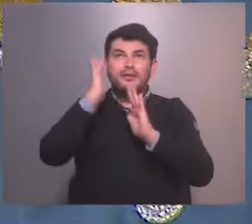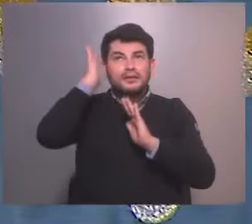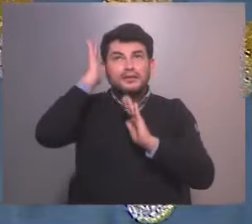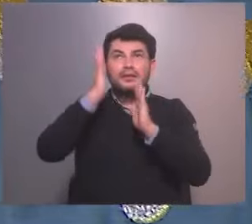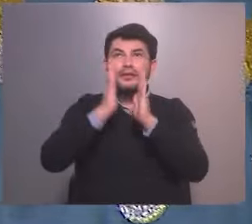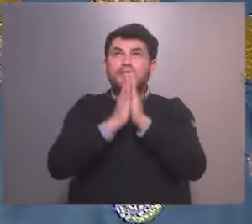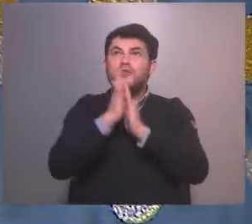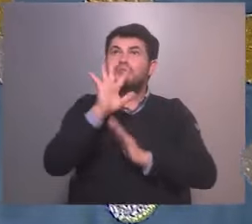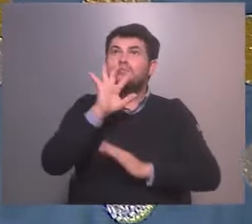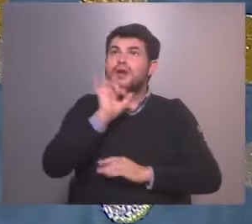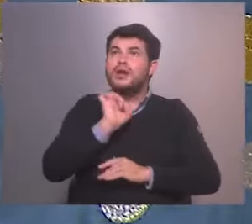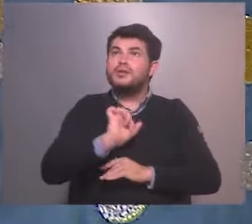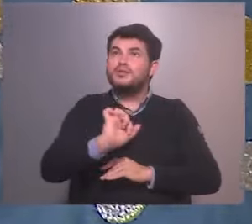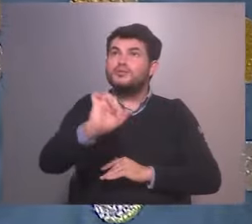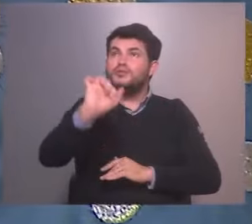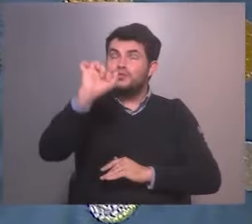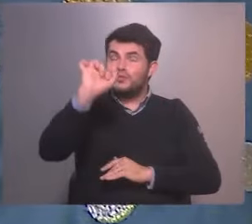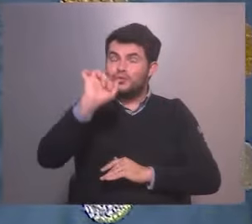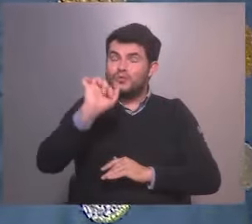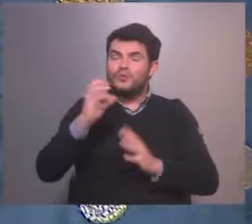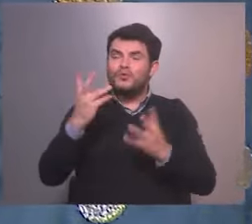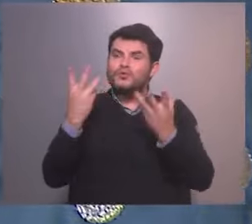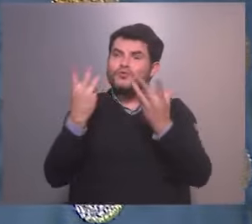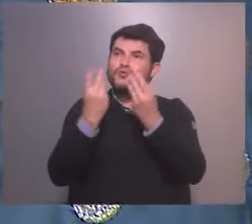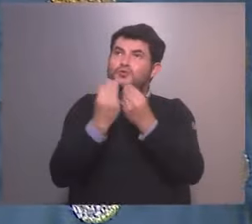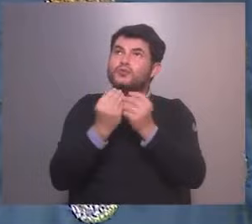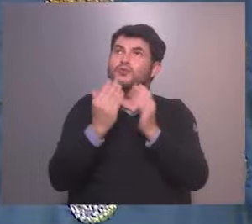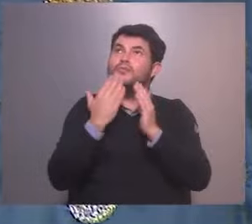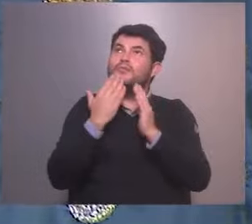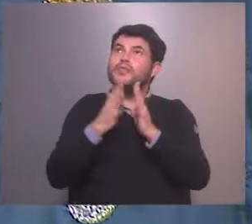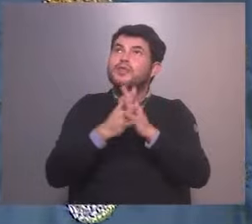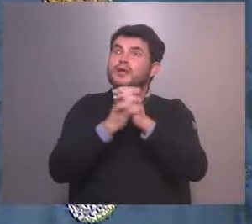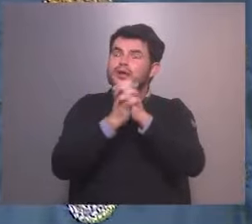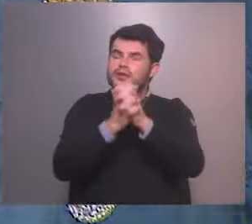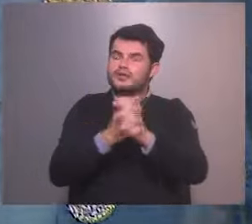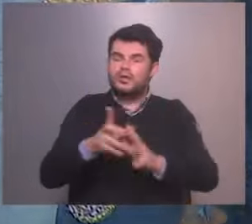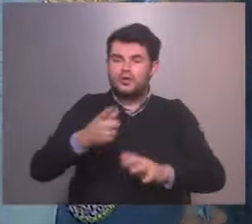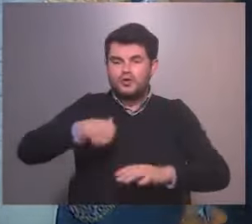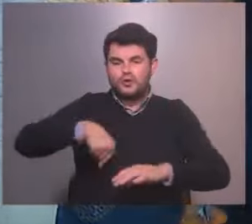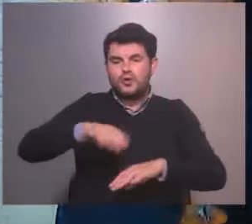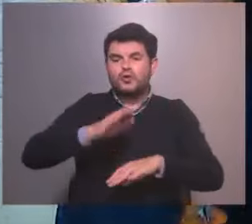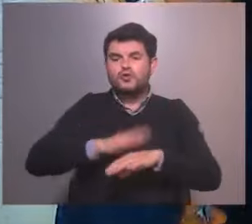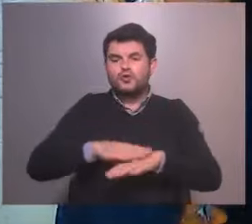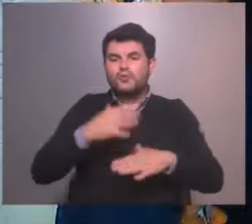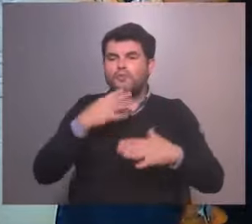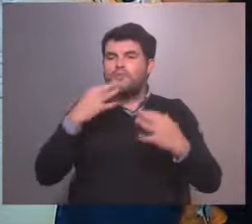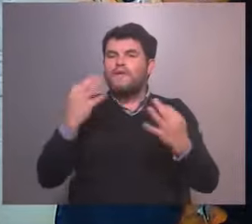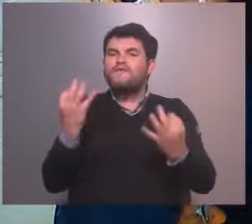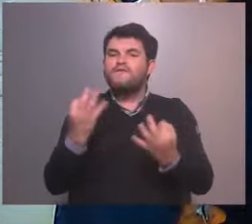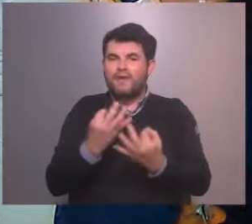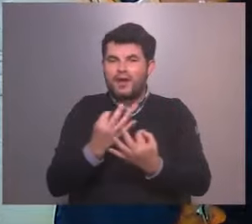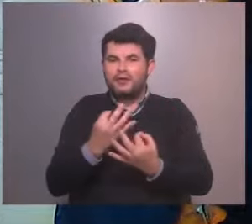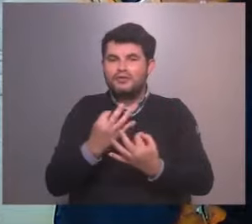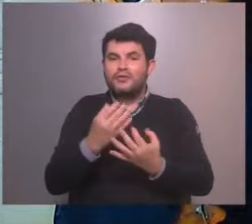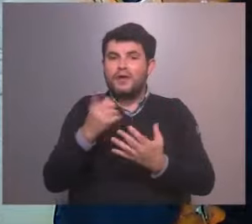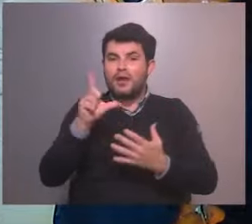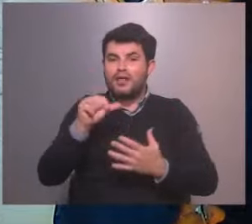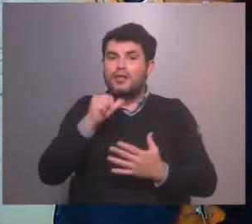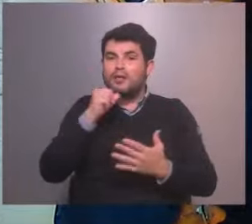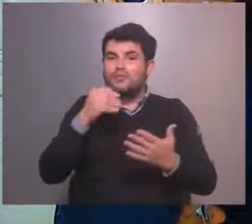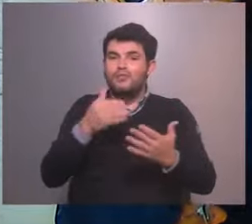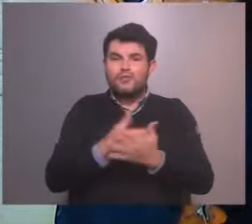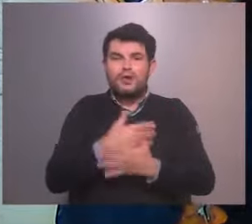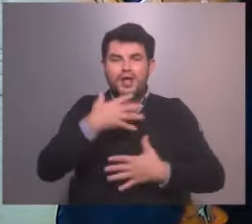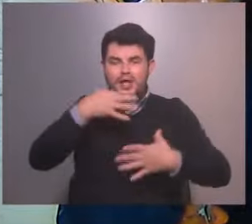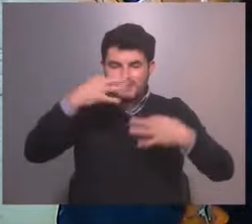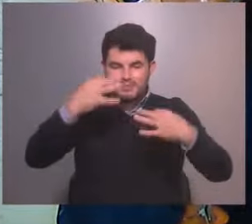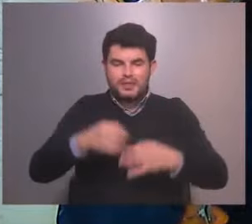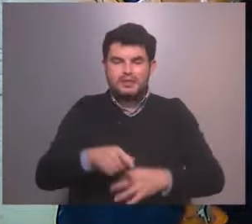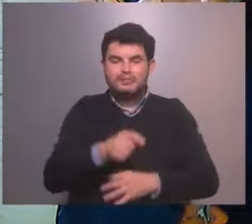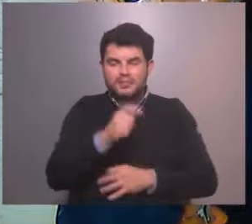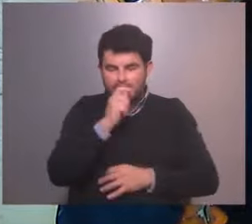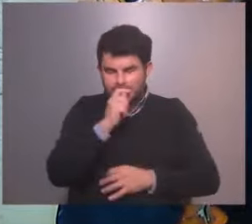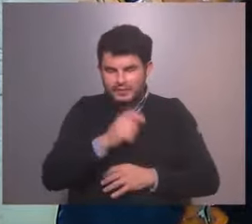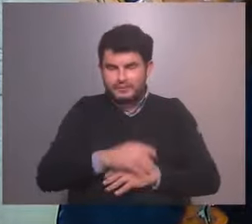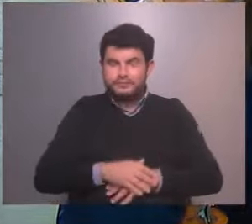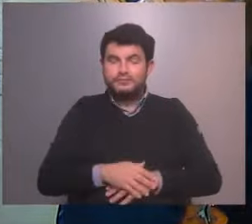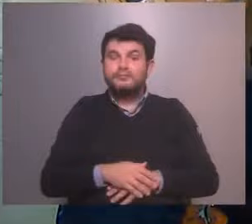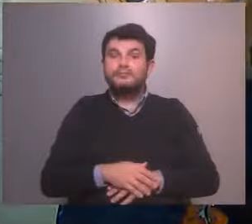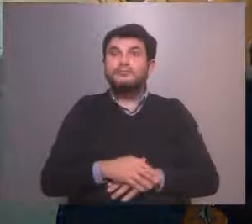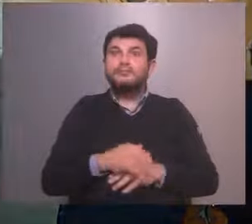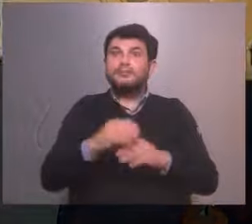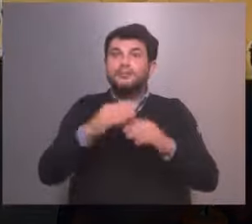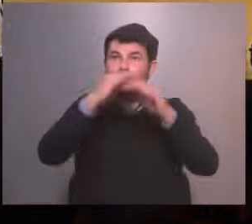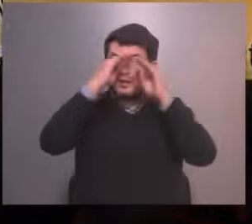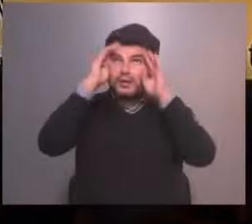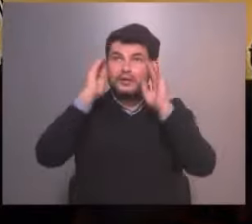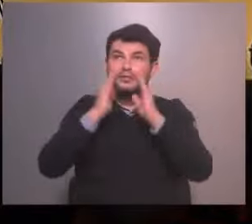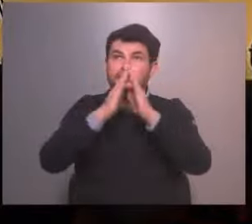Dios te salve María, llena eres de gracia, el Señor está contigo. Bendita tú eres entre todas las